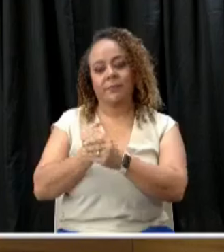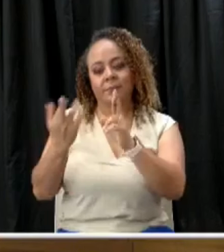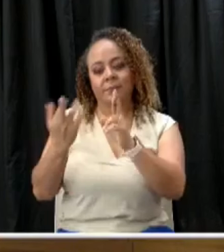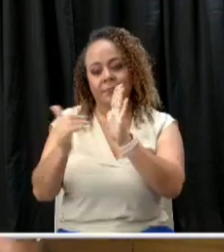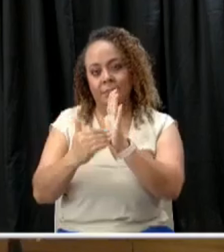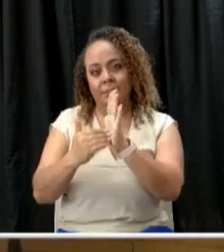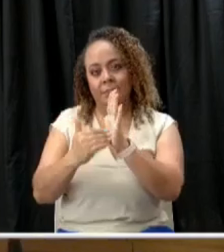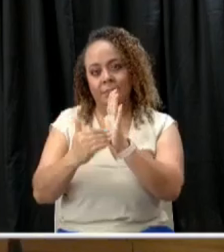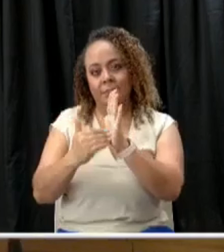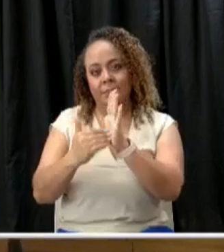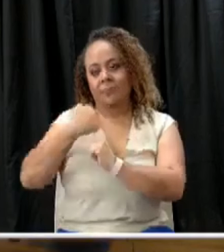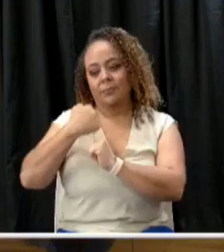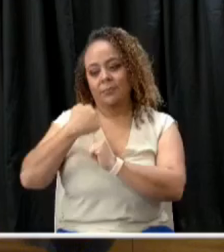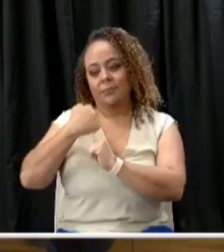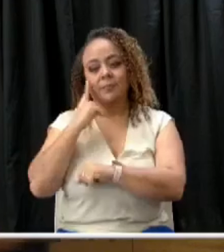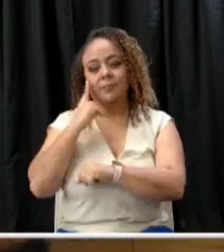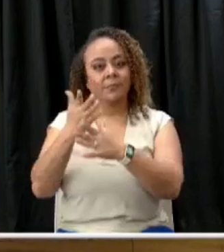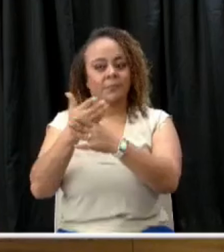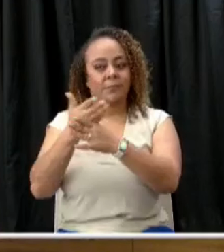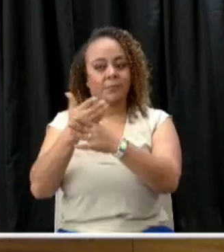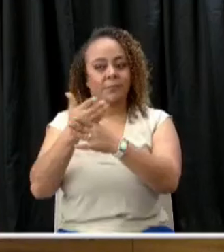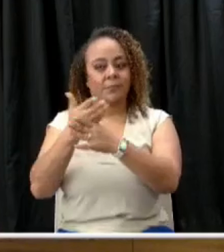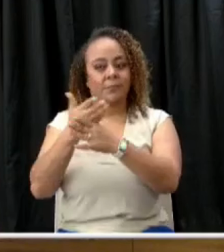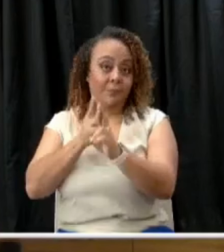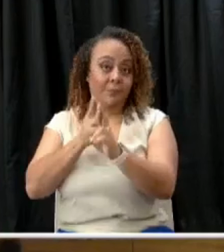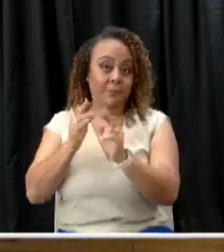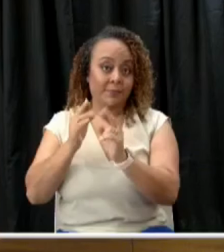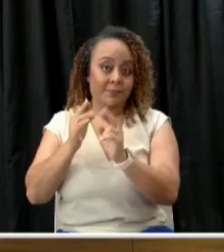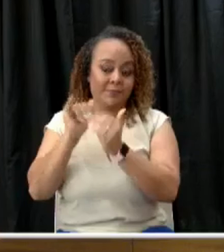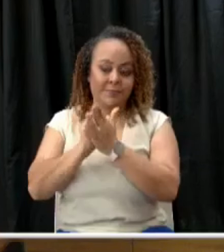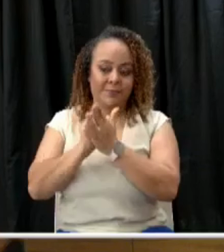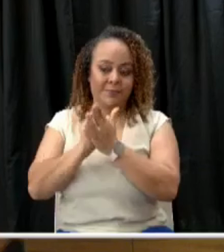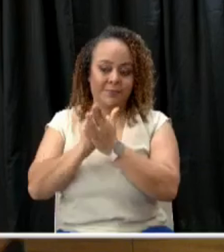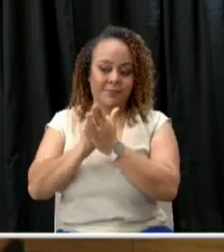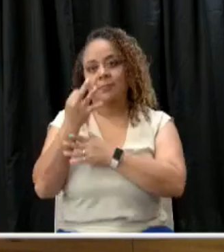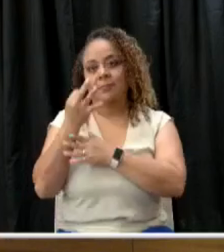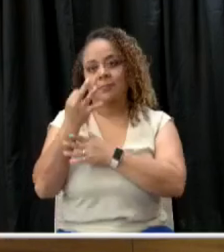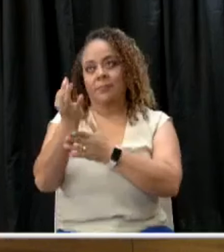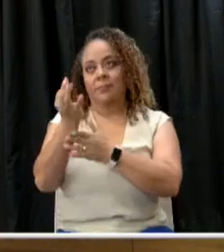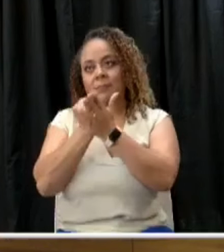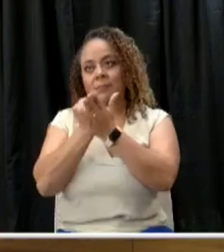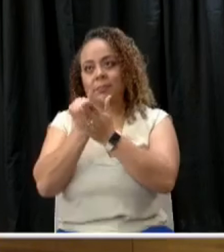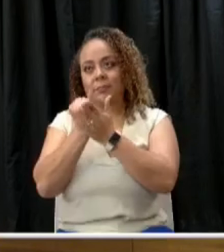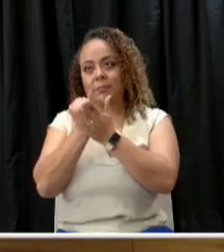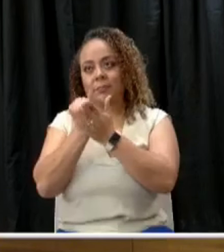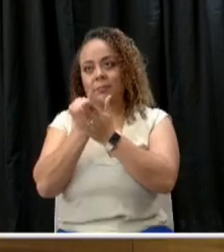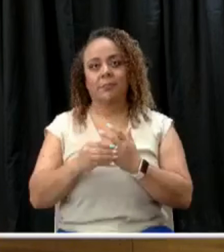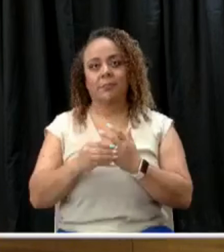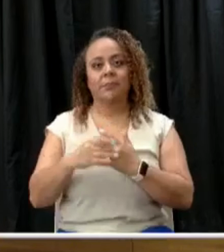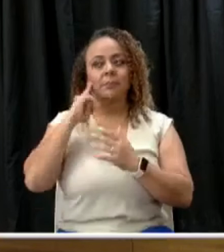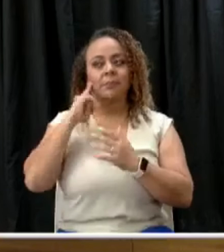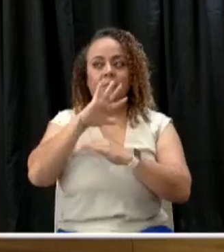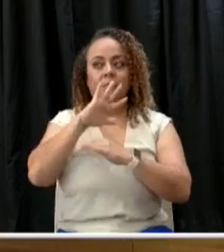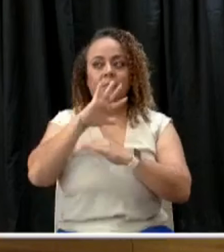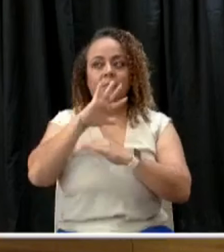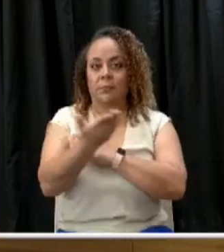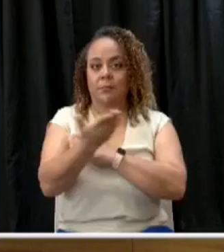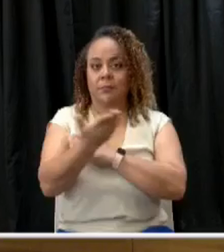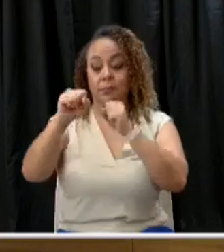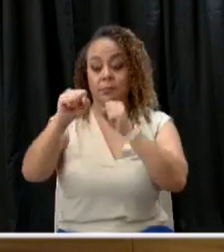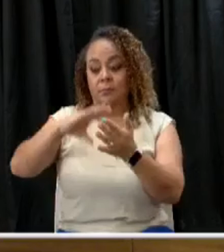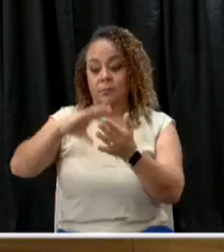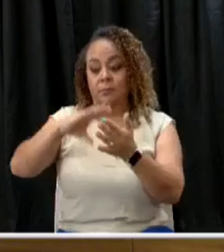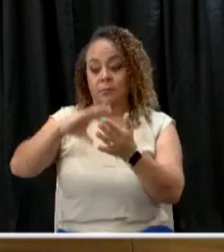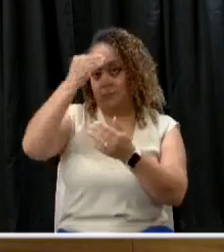volverte a tener con nosotros para que nos comparta los resultados de estas y de próximas investigaciones para que todas y todos ustedes puedan